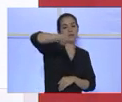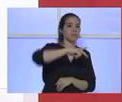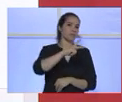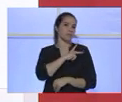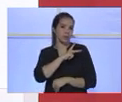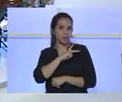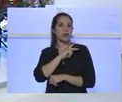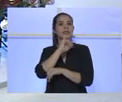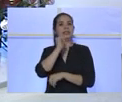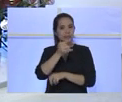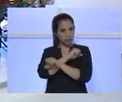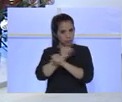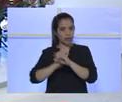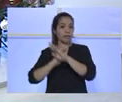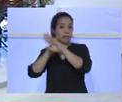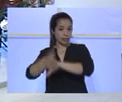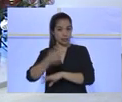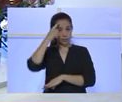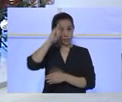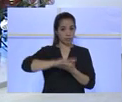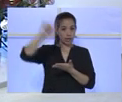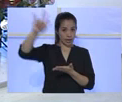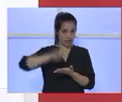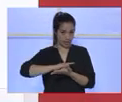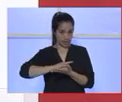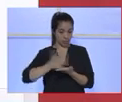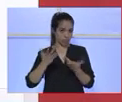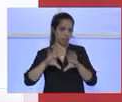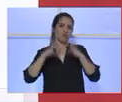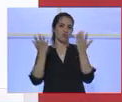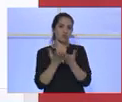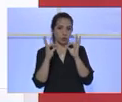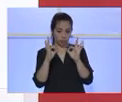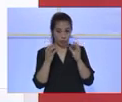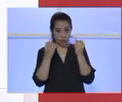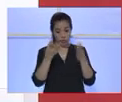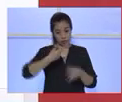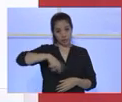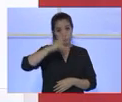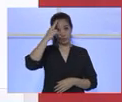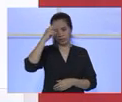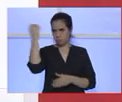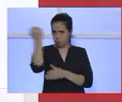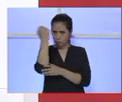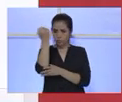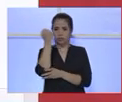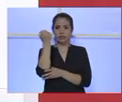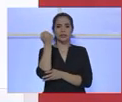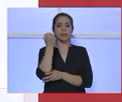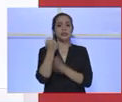a las nuevas líneas comerciales que hay en el mundo. Y para nosotros es muy importante que un